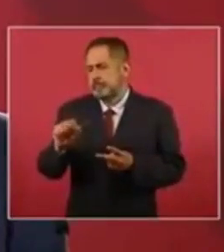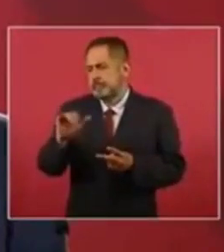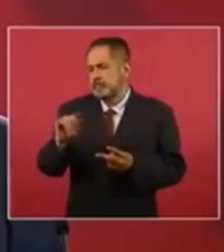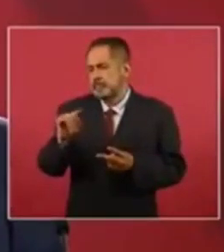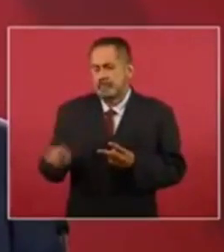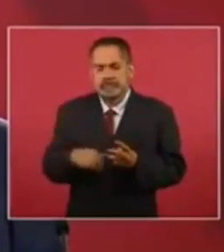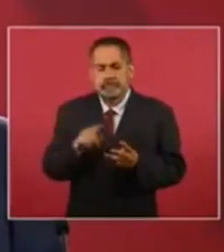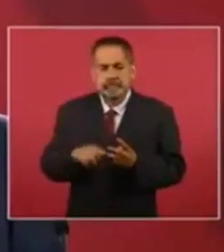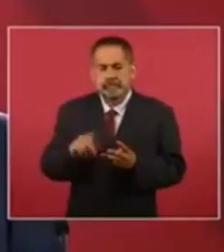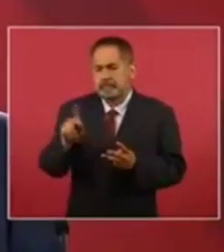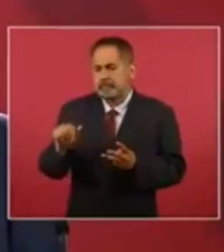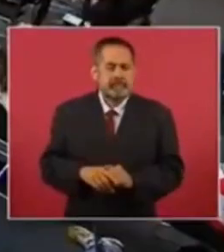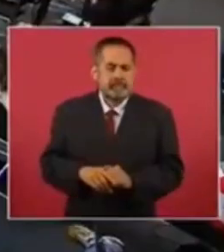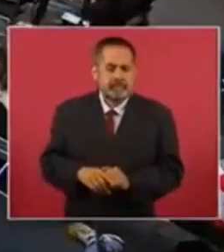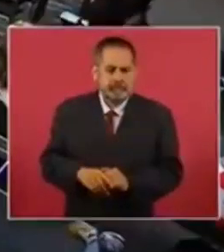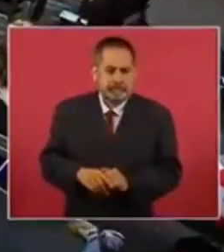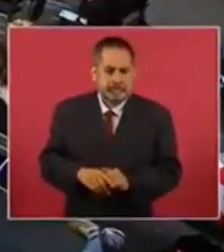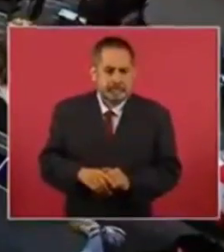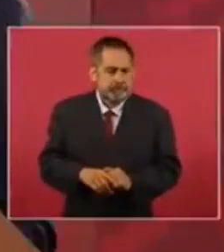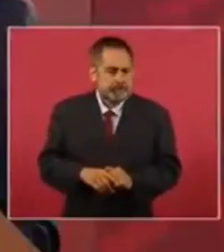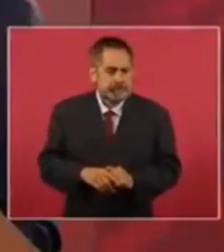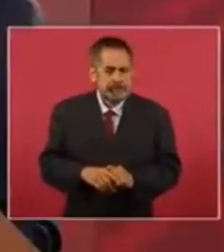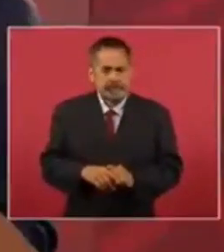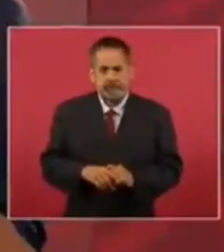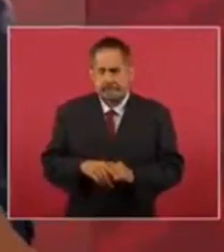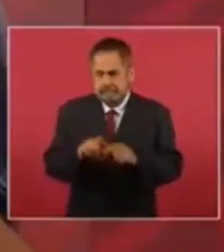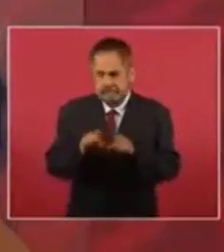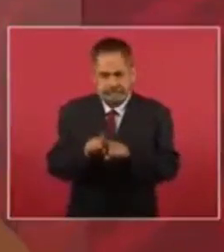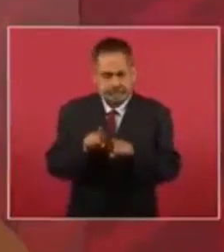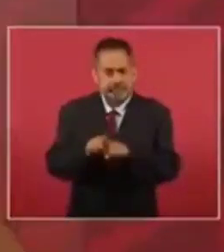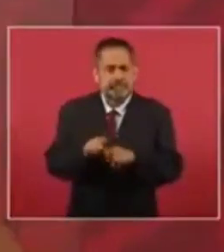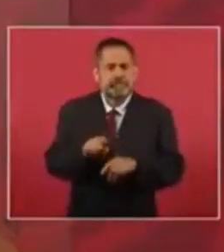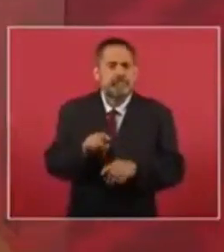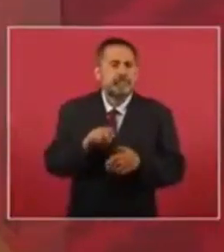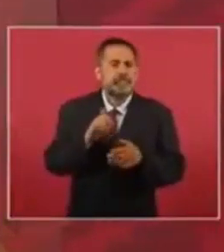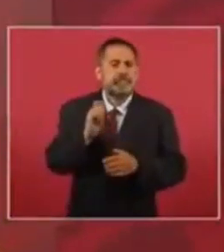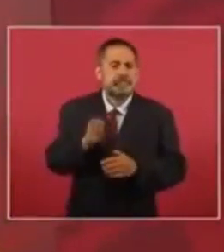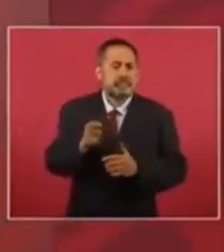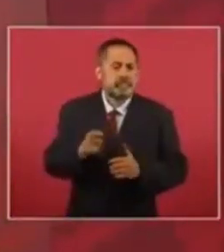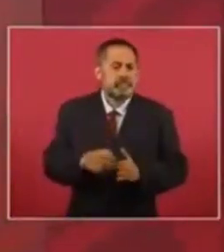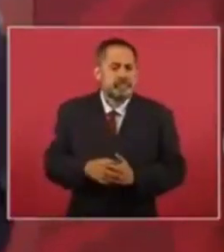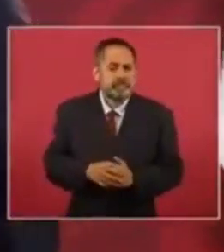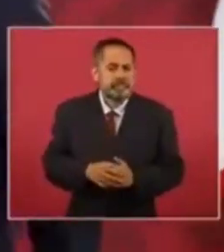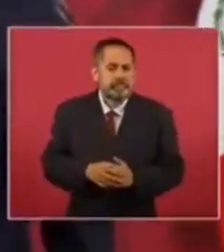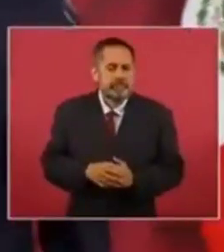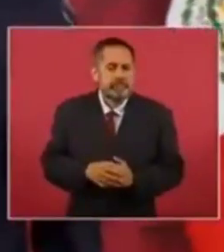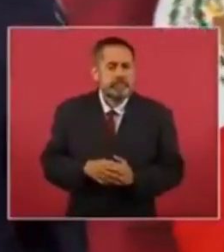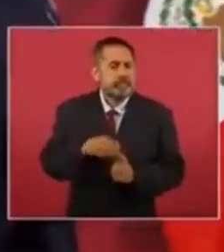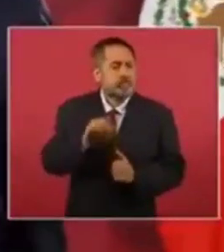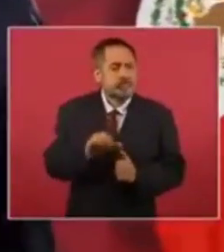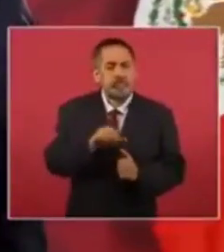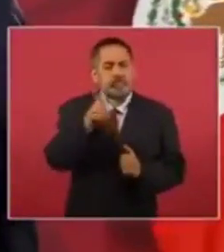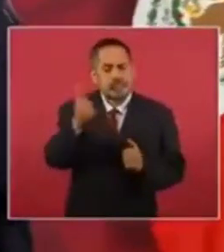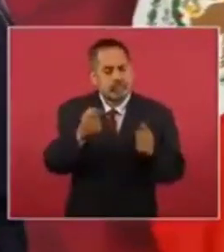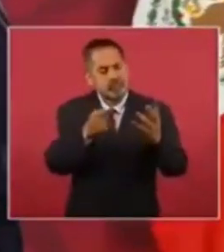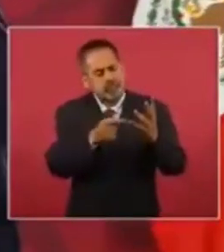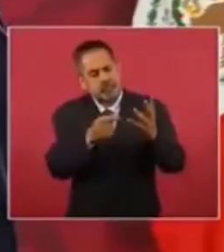ahí está el Papaloapan. Lo mismo en el caso de otros productos,